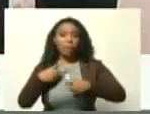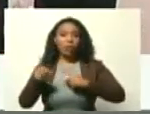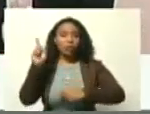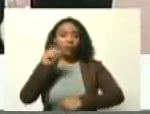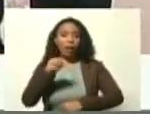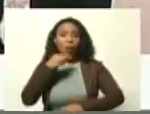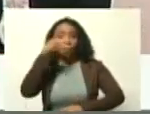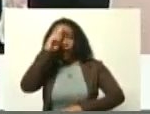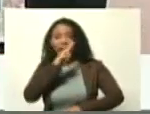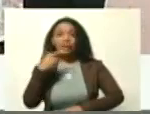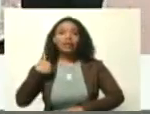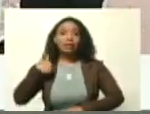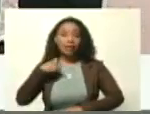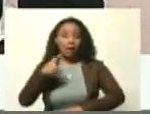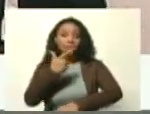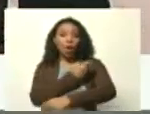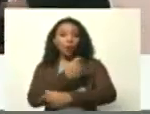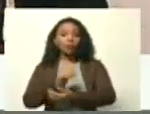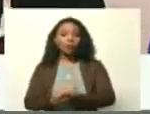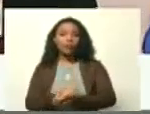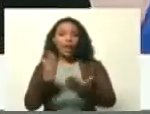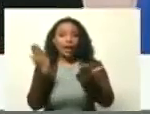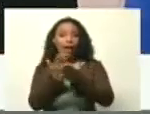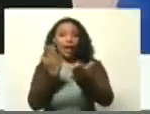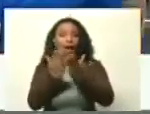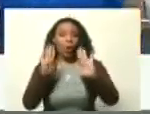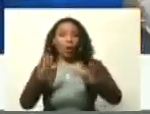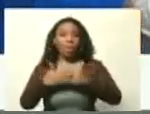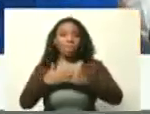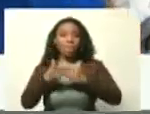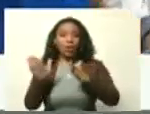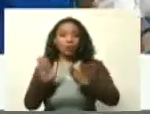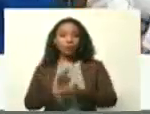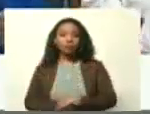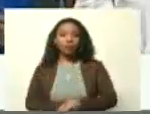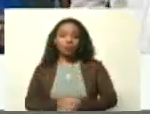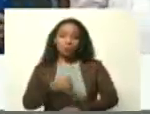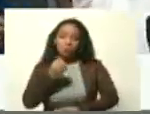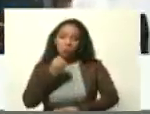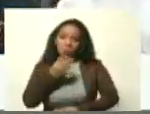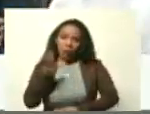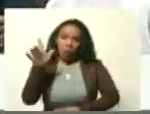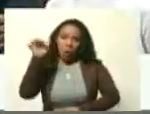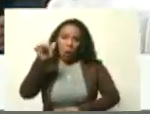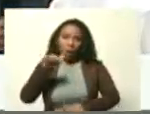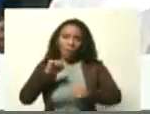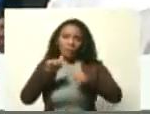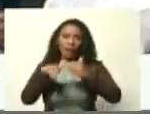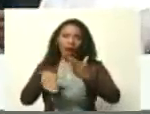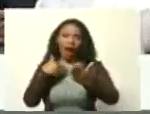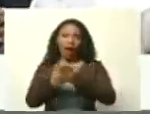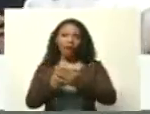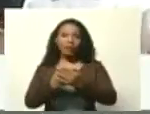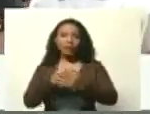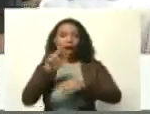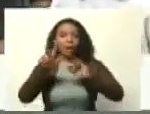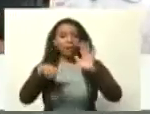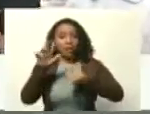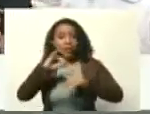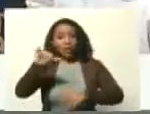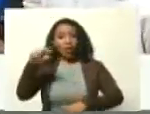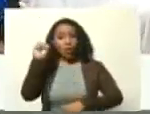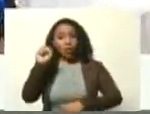los padres tienen que vacunarse. Y las escuelas han abierto, bueno, a partir de hoy hasta el 13 de julio, que habrá clases,